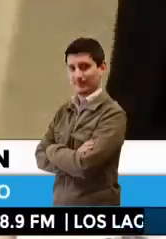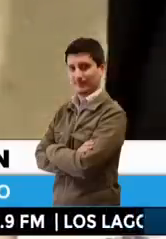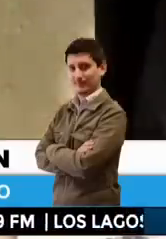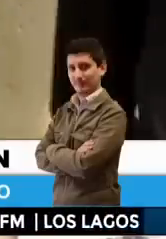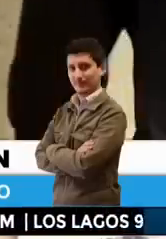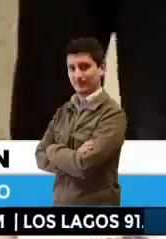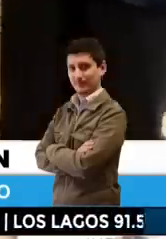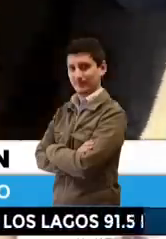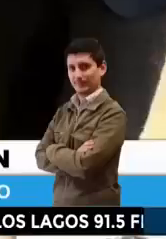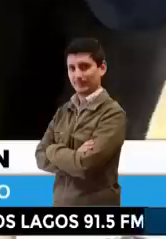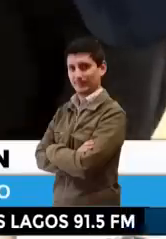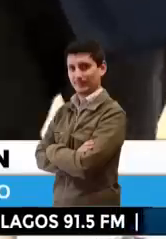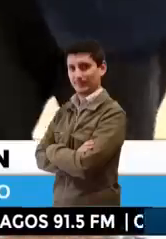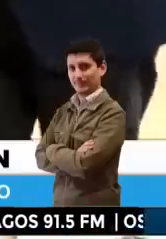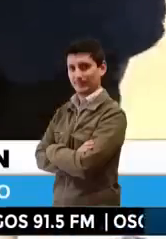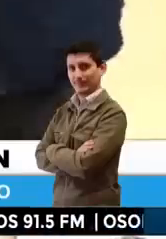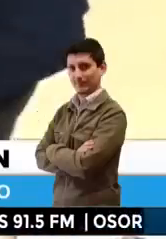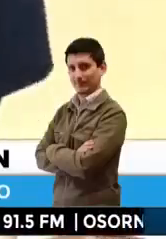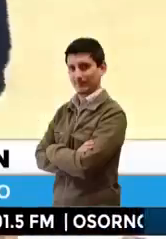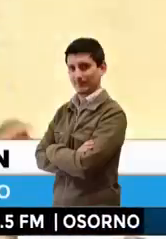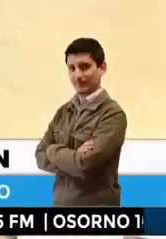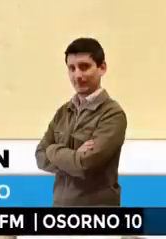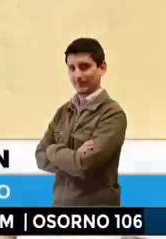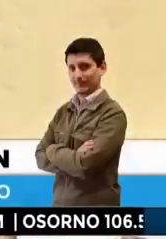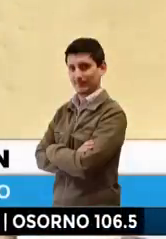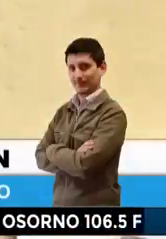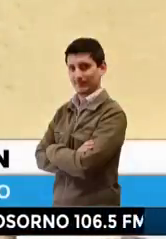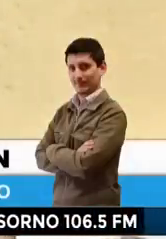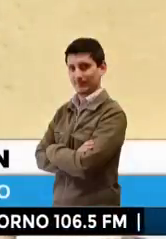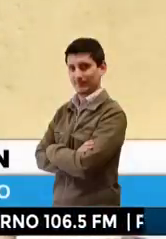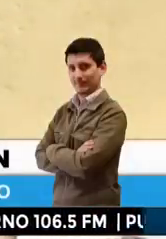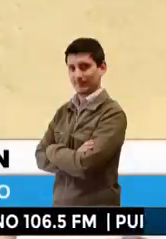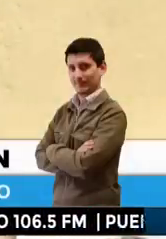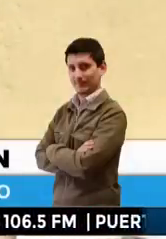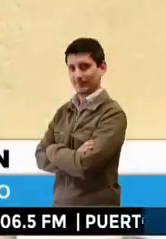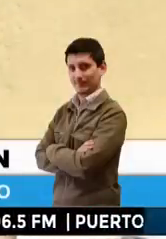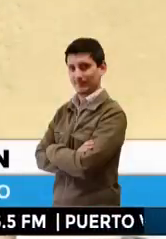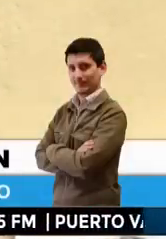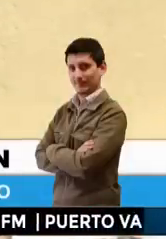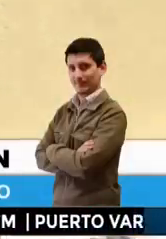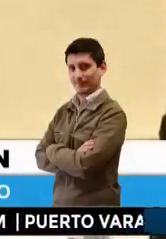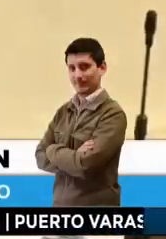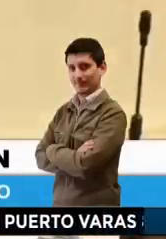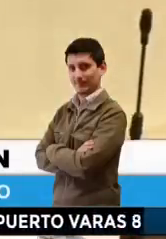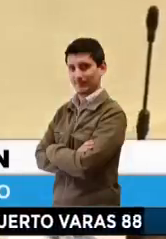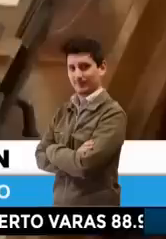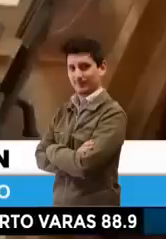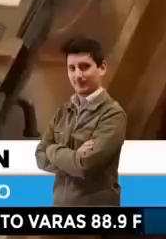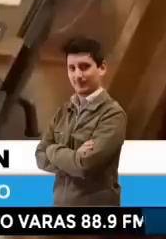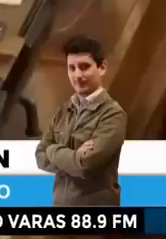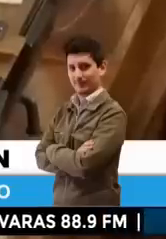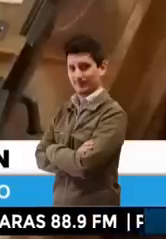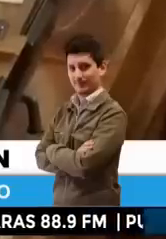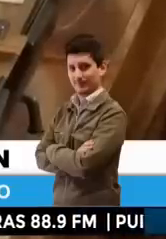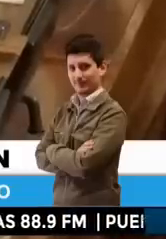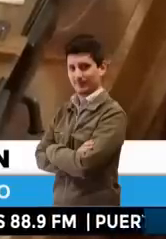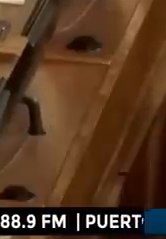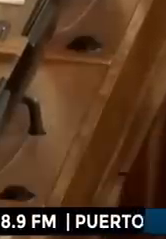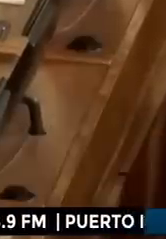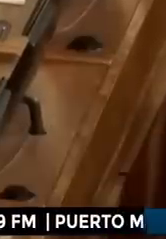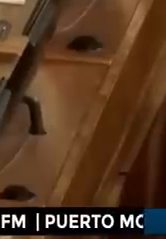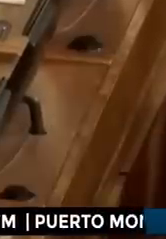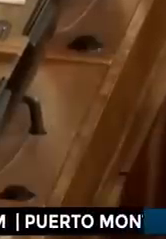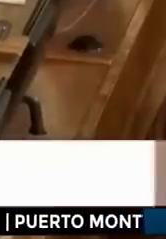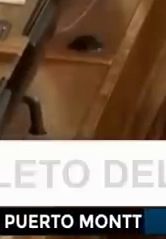al gobierno cambiar la urgencia del proyecto para darse más tiempo para conversar y les pidió hacerse cargo de sus propios errores.